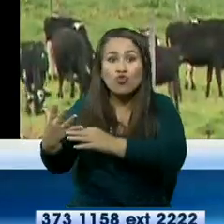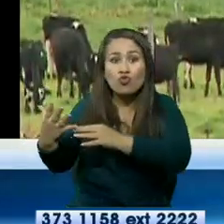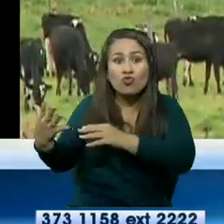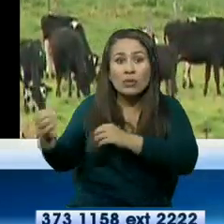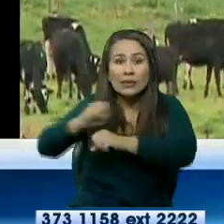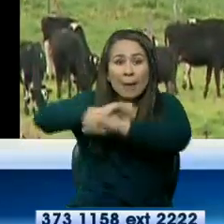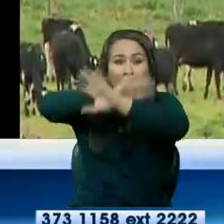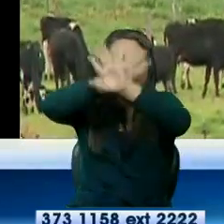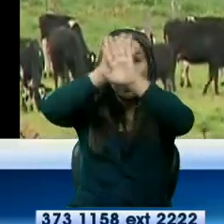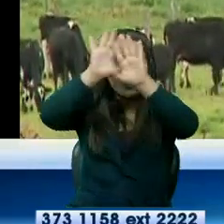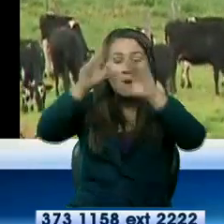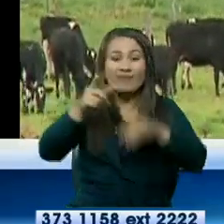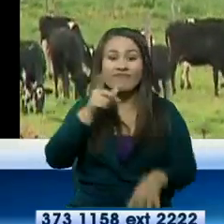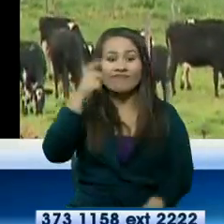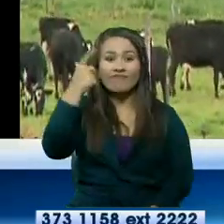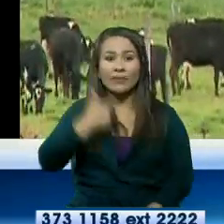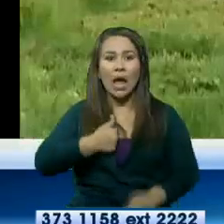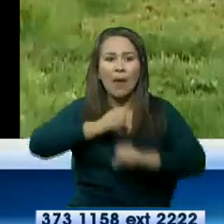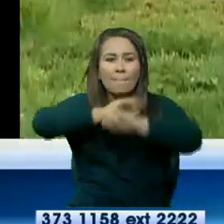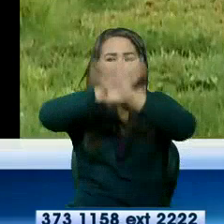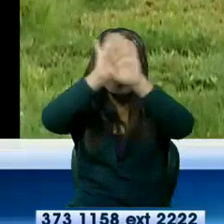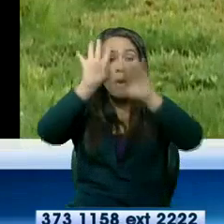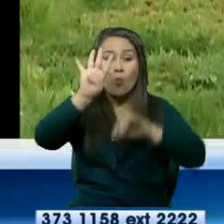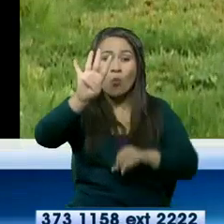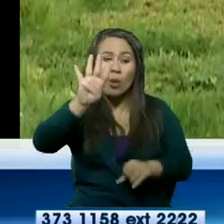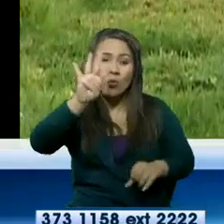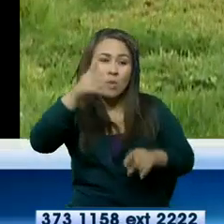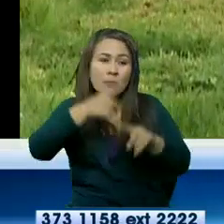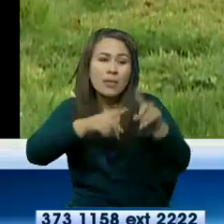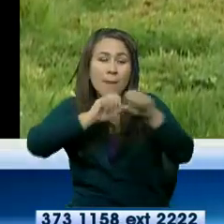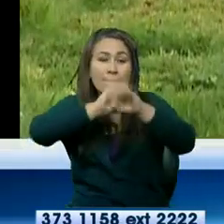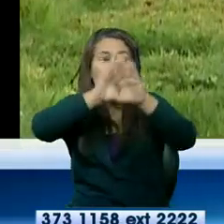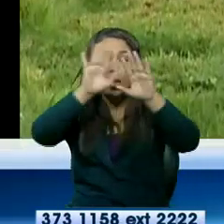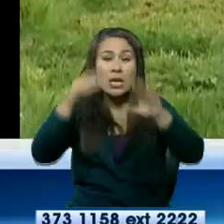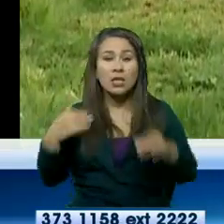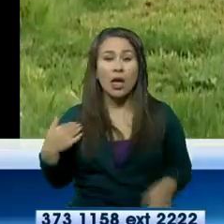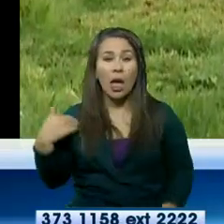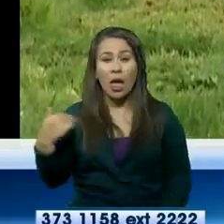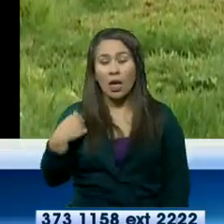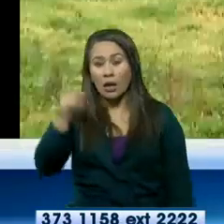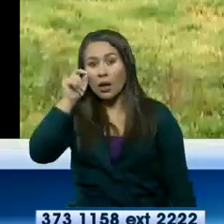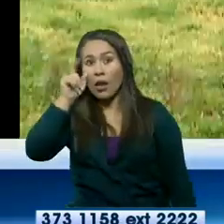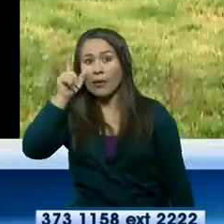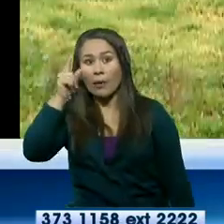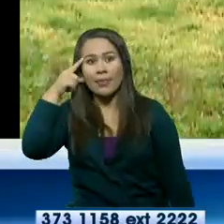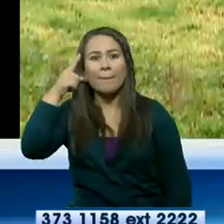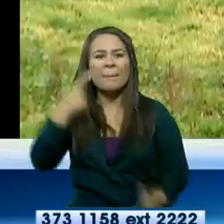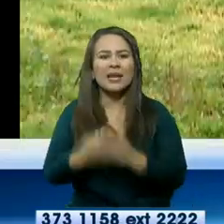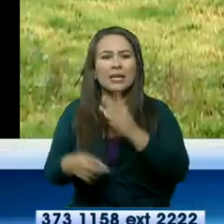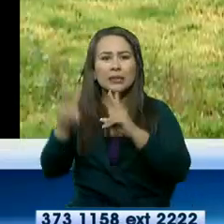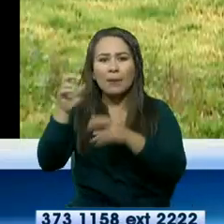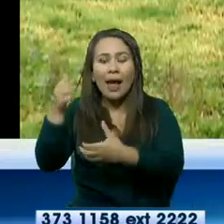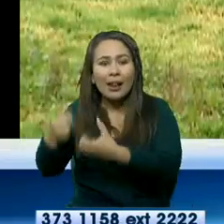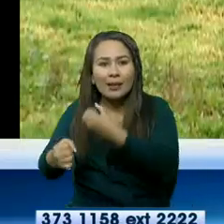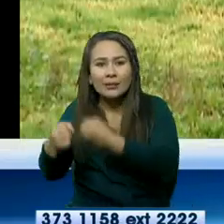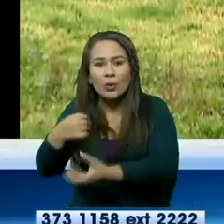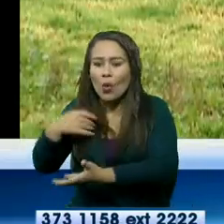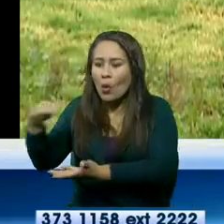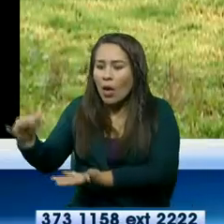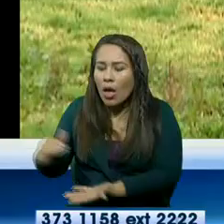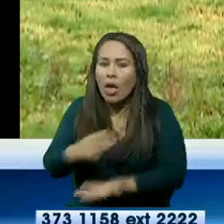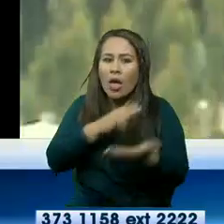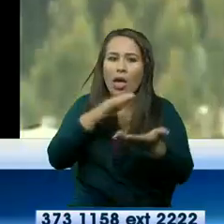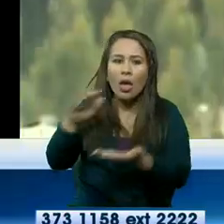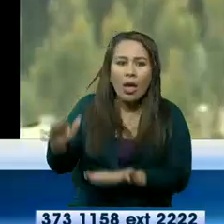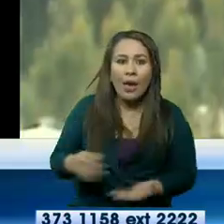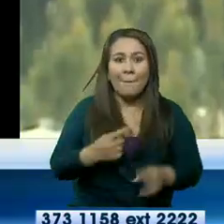madrugan a las 4, 3 y media, 4, los que tienen más. Los que tenemos pocos, más o menos desde el promedio de las 5 a 5 y